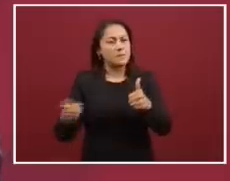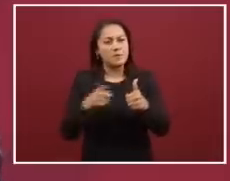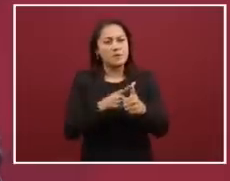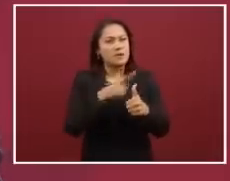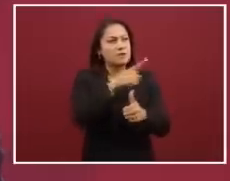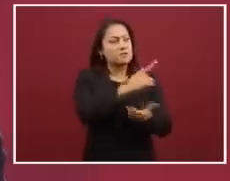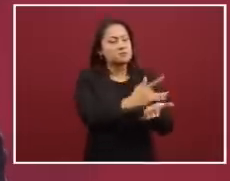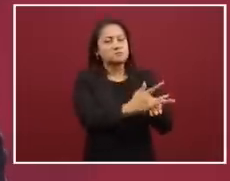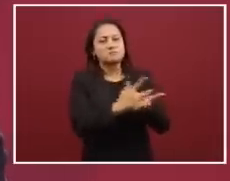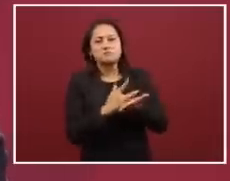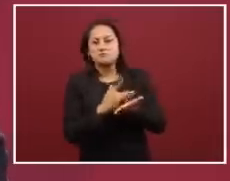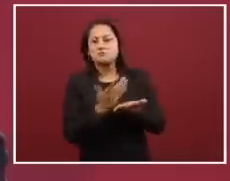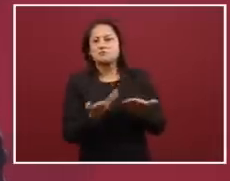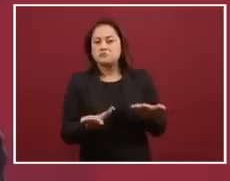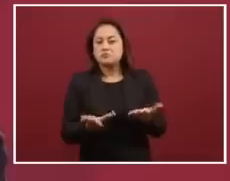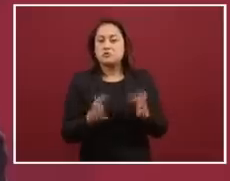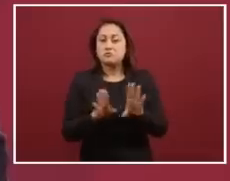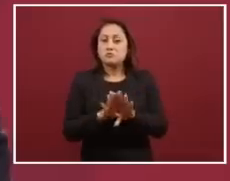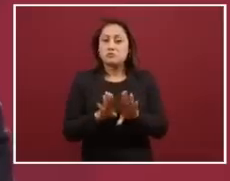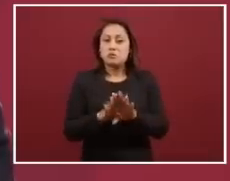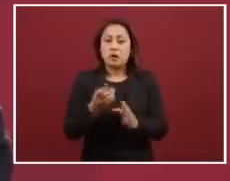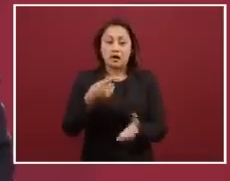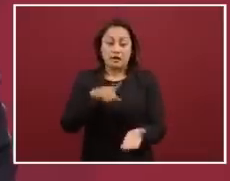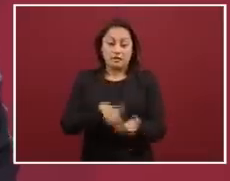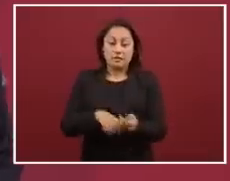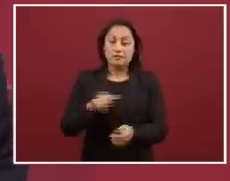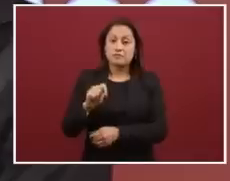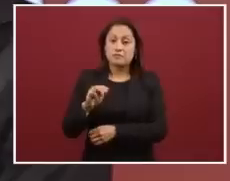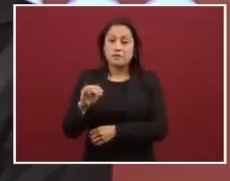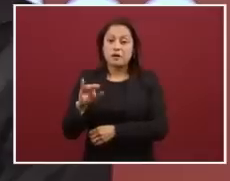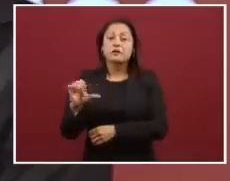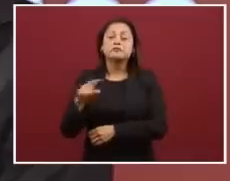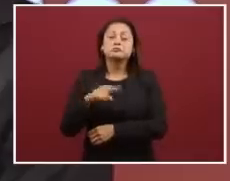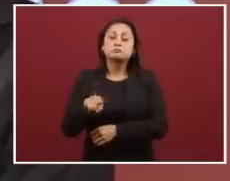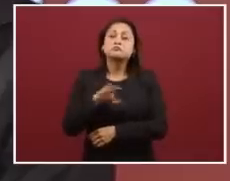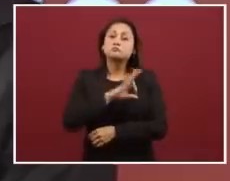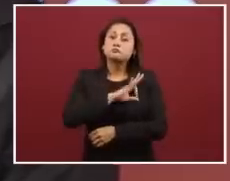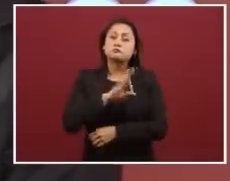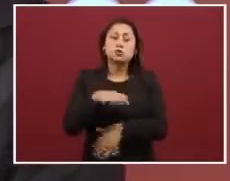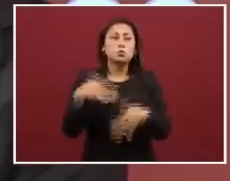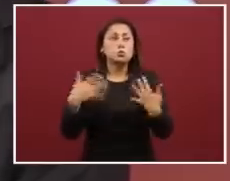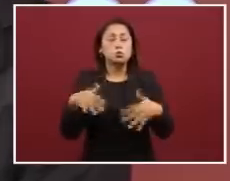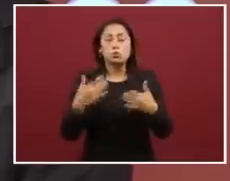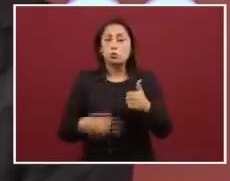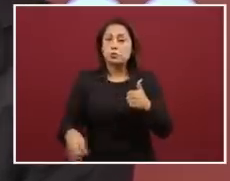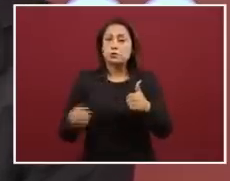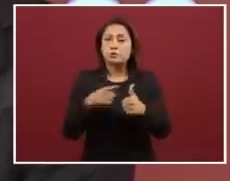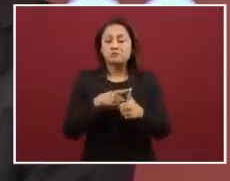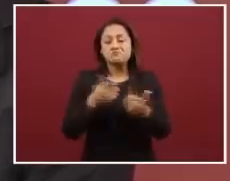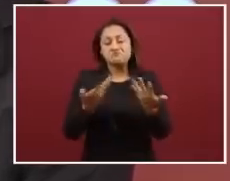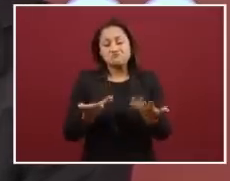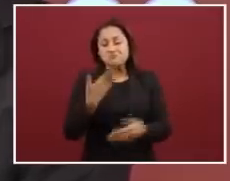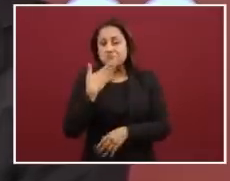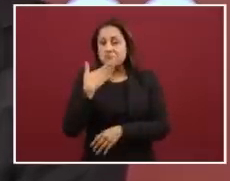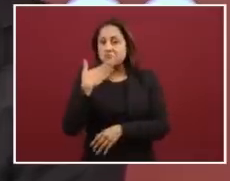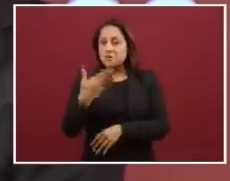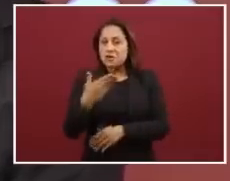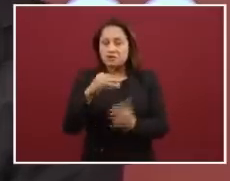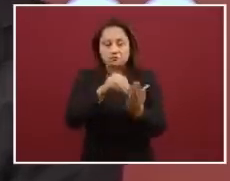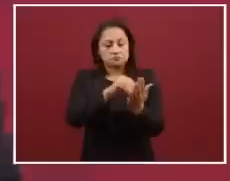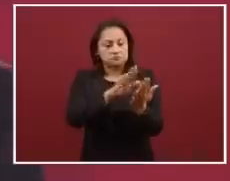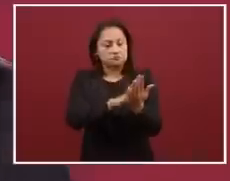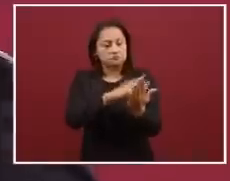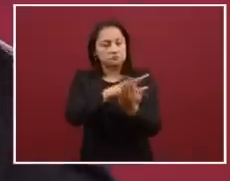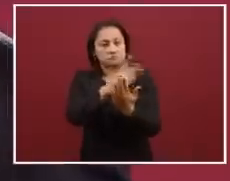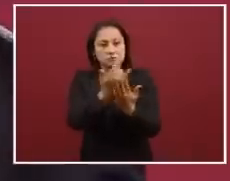Esto en el marco del tratado me parece que es inusitado, nunca lo habían aceptado y esto permite que sea un proyecto